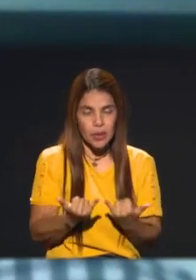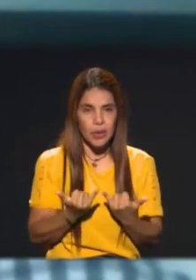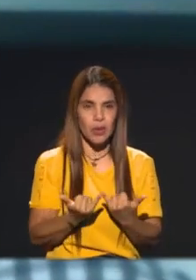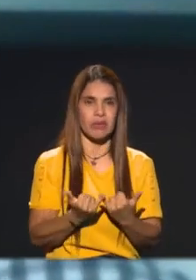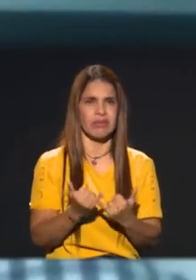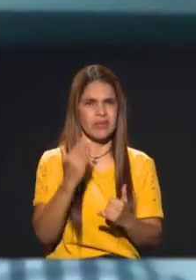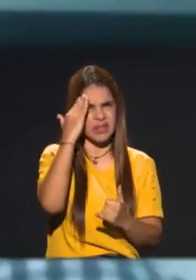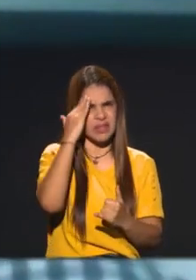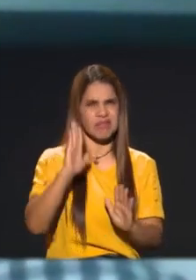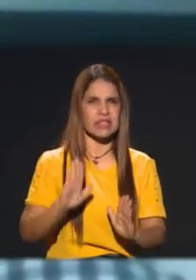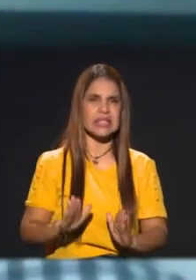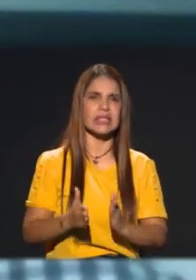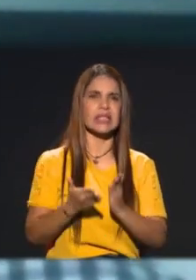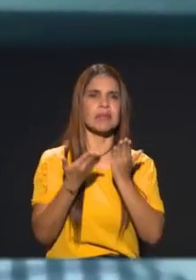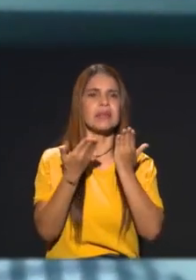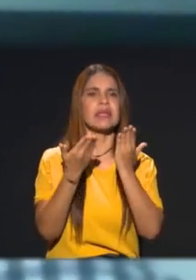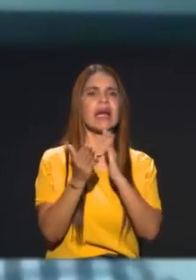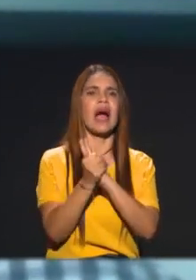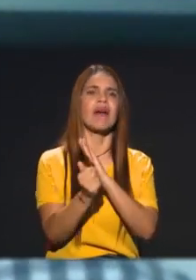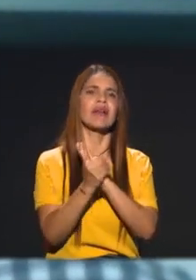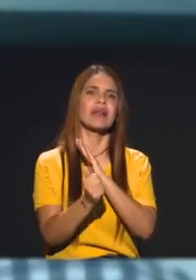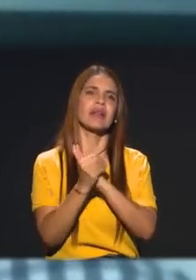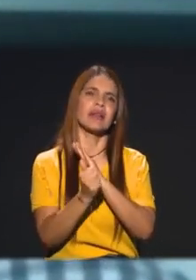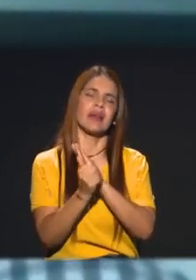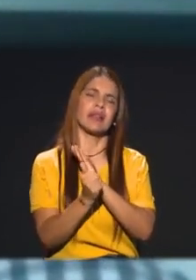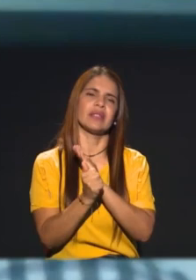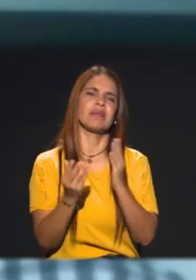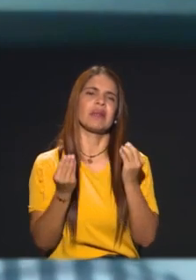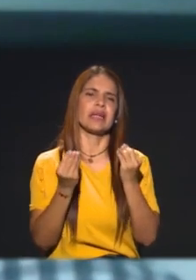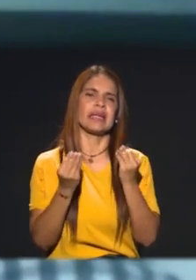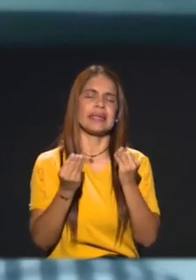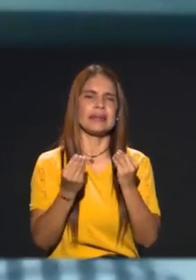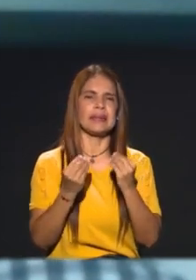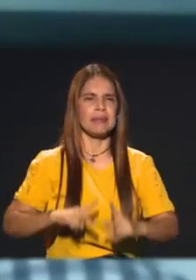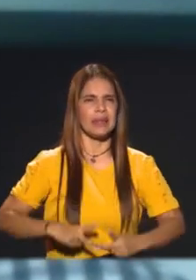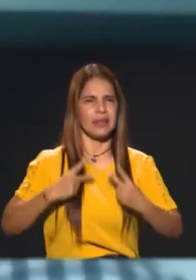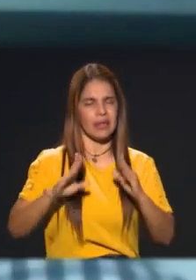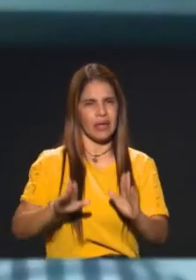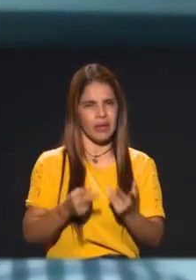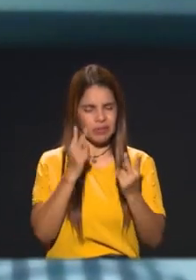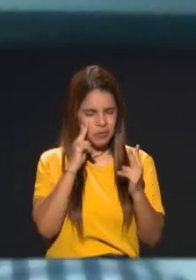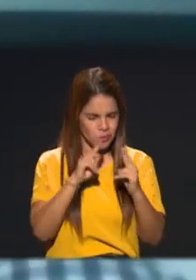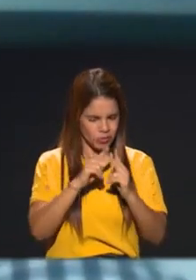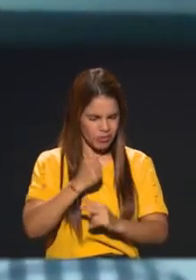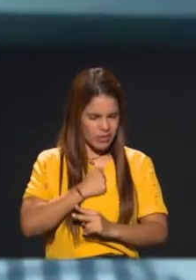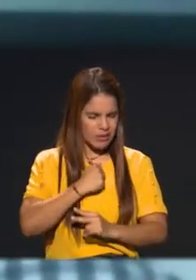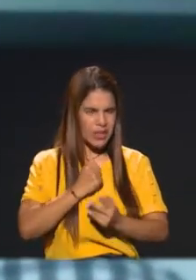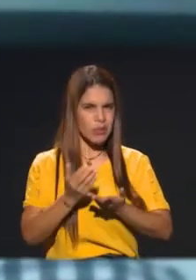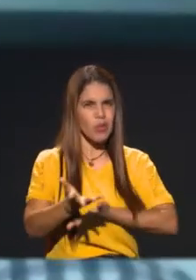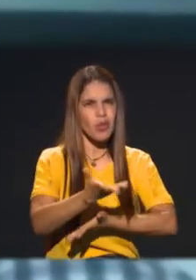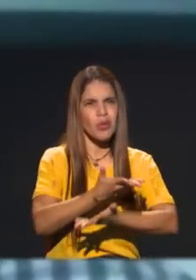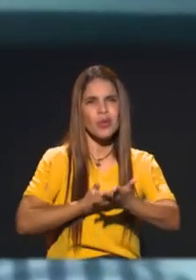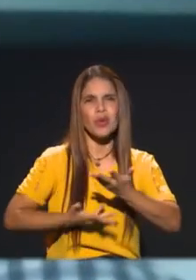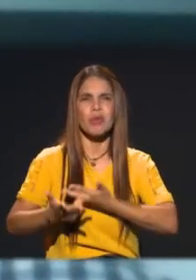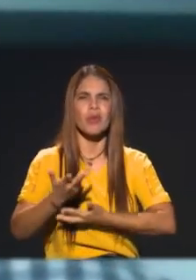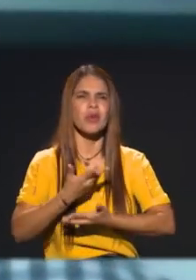va a coger mucha fuerza, son las habilidades para la vida. Primero el autoconocimiento, el convivir, cómo